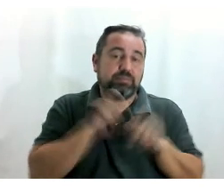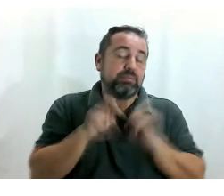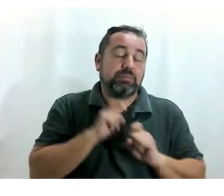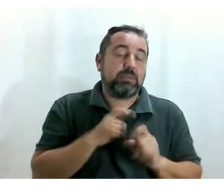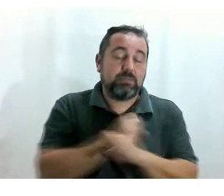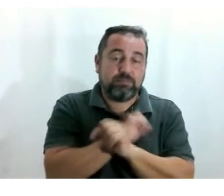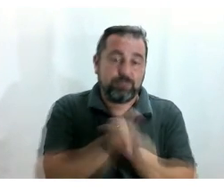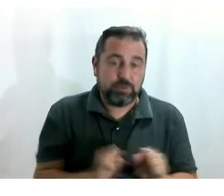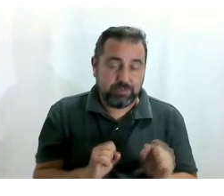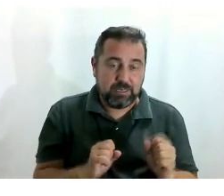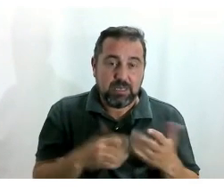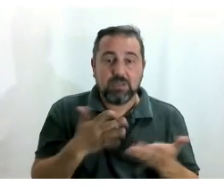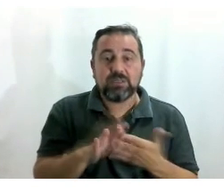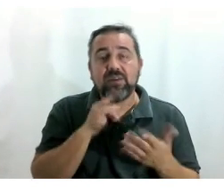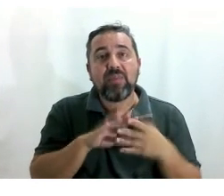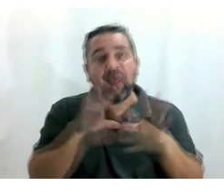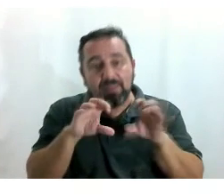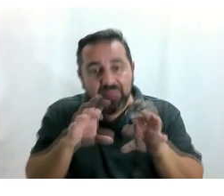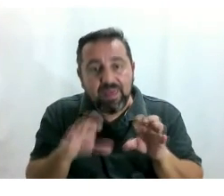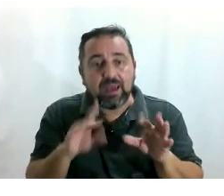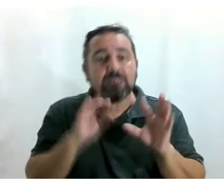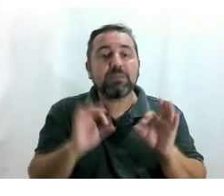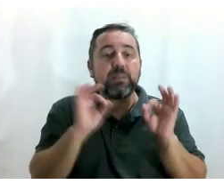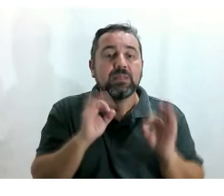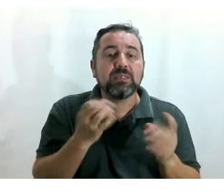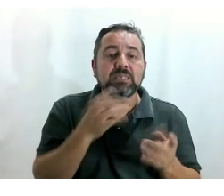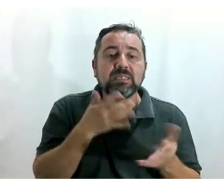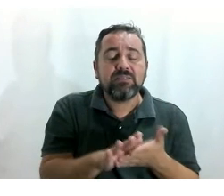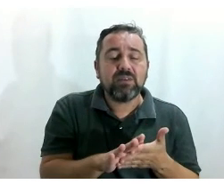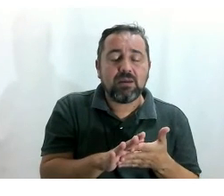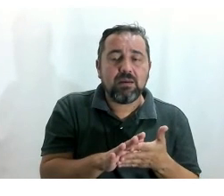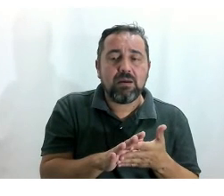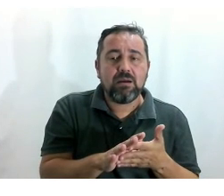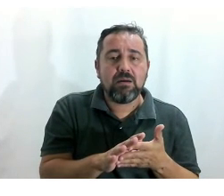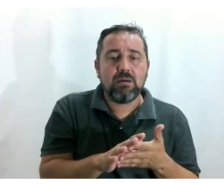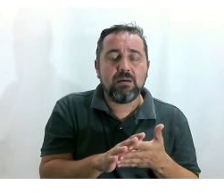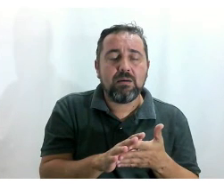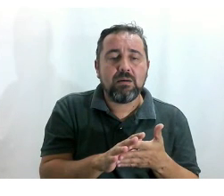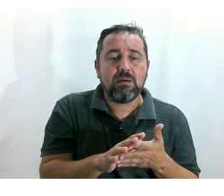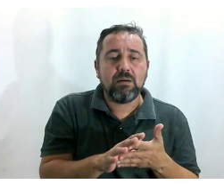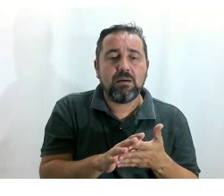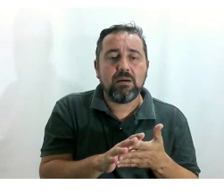y donde los aprendizajes, y especialmente lo que se refiere a